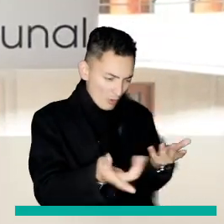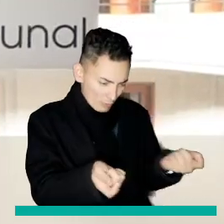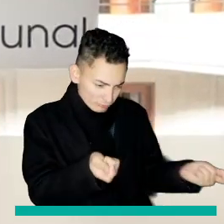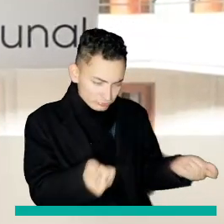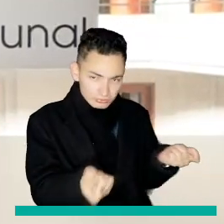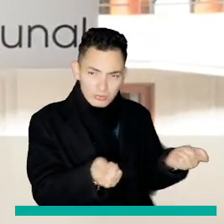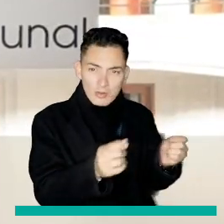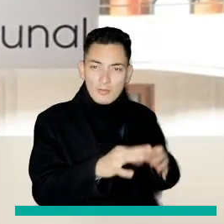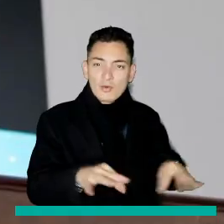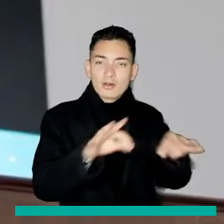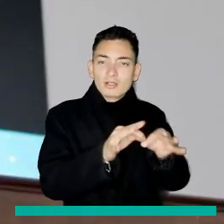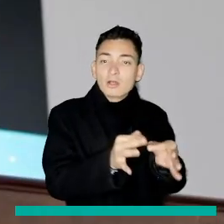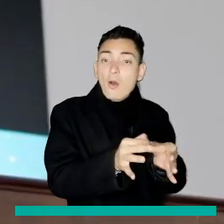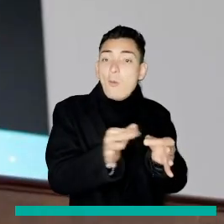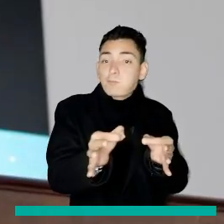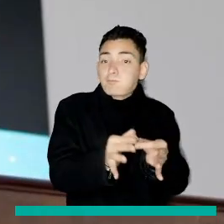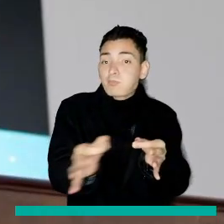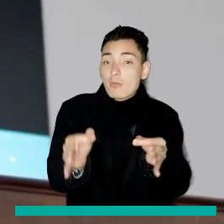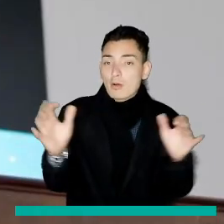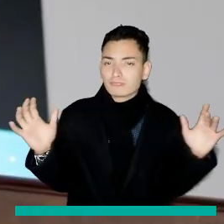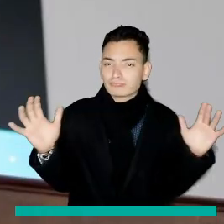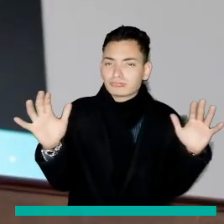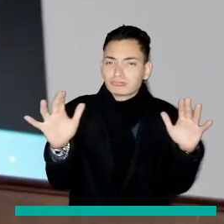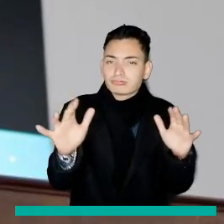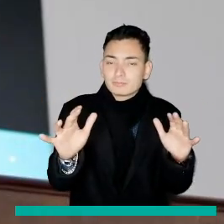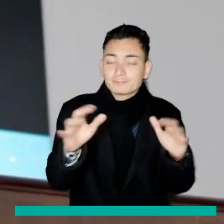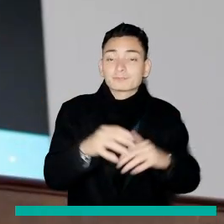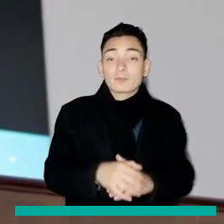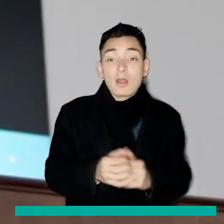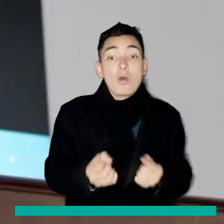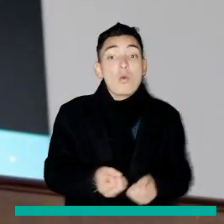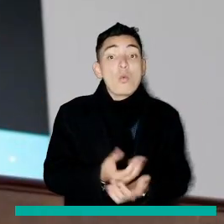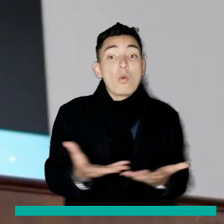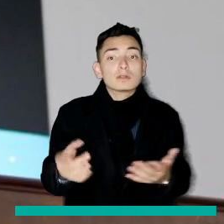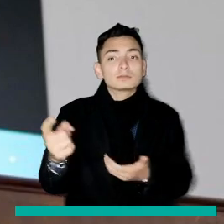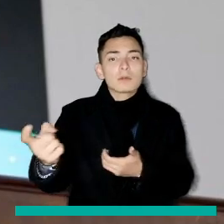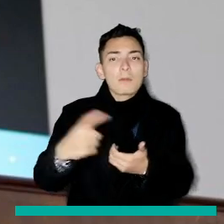en cada uno de sus municipios. Participaron